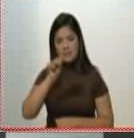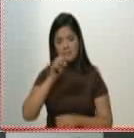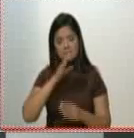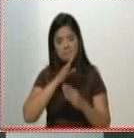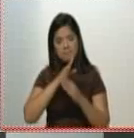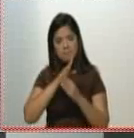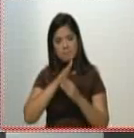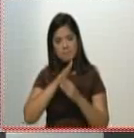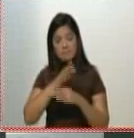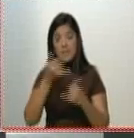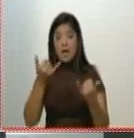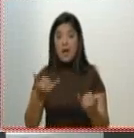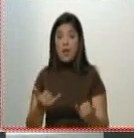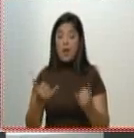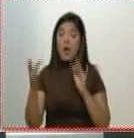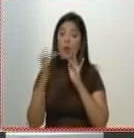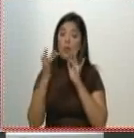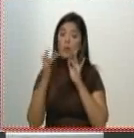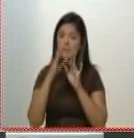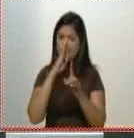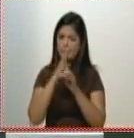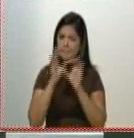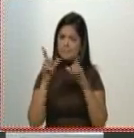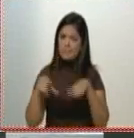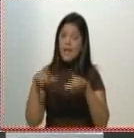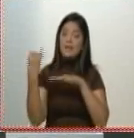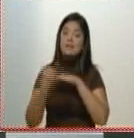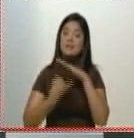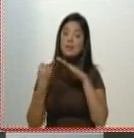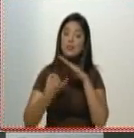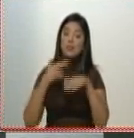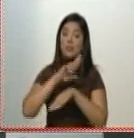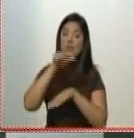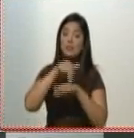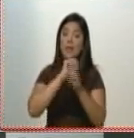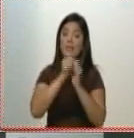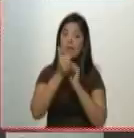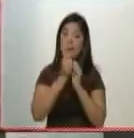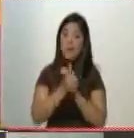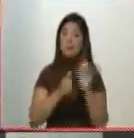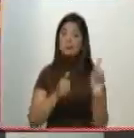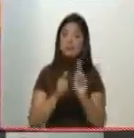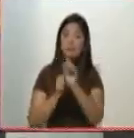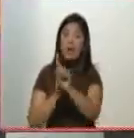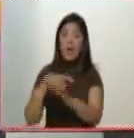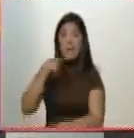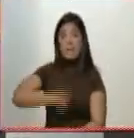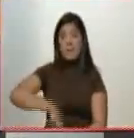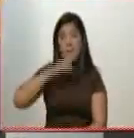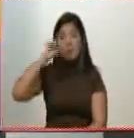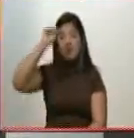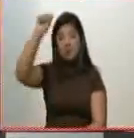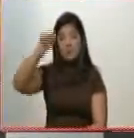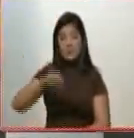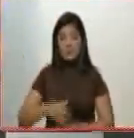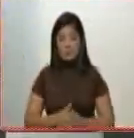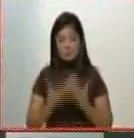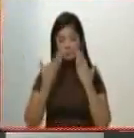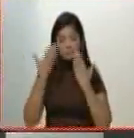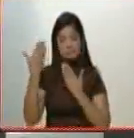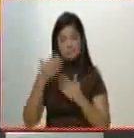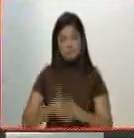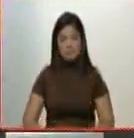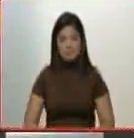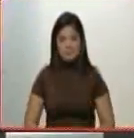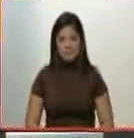Amigos, y a esta hora nos vamos directamente hasta el Instituto Nacional del Deporte. Allí llega el presidente de la República, Nicolás Maduro. Escuchemos.